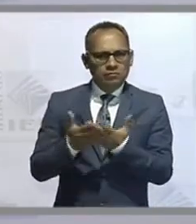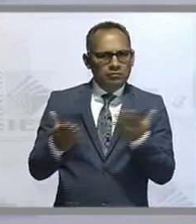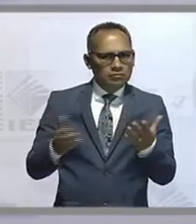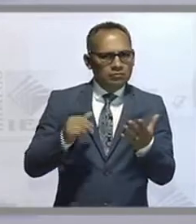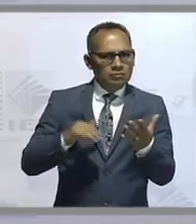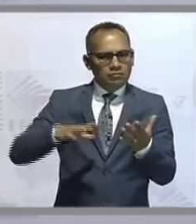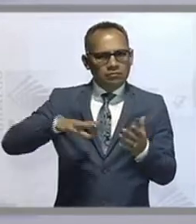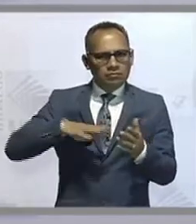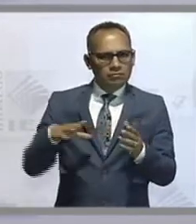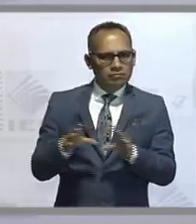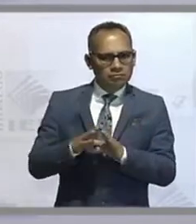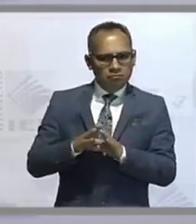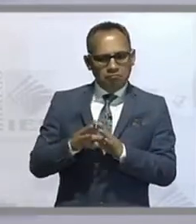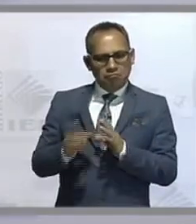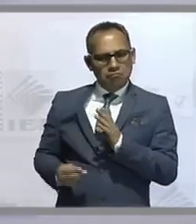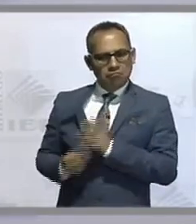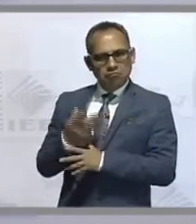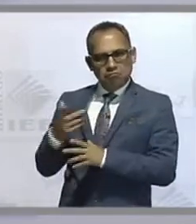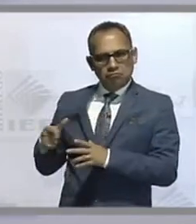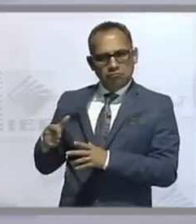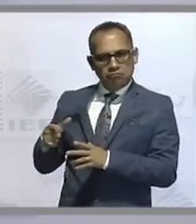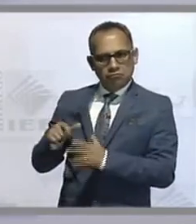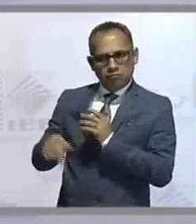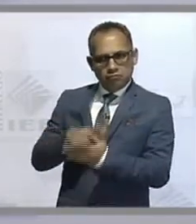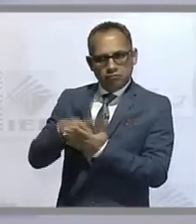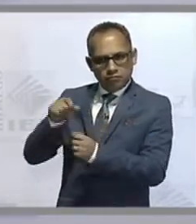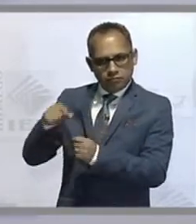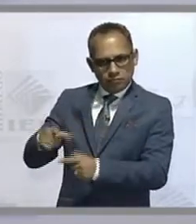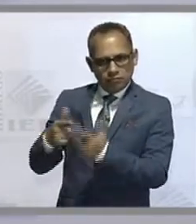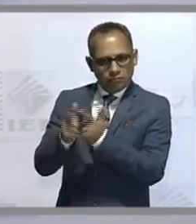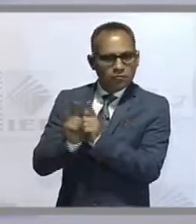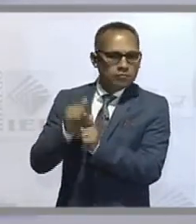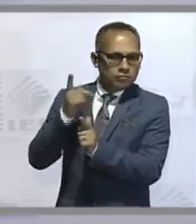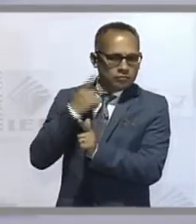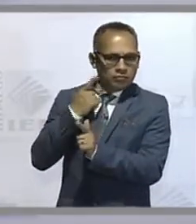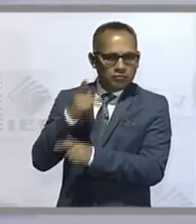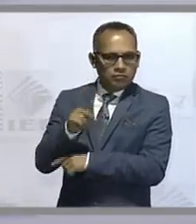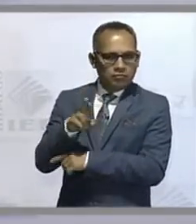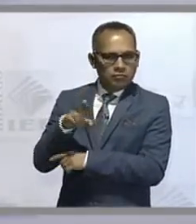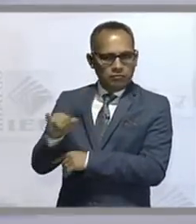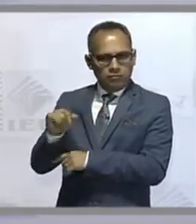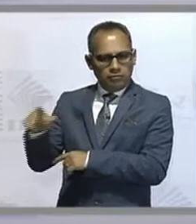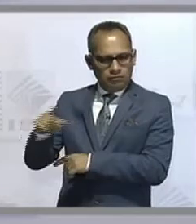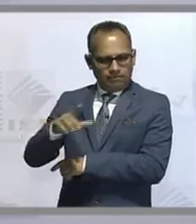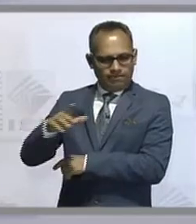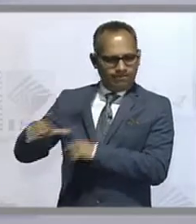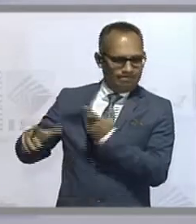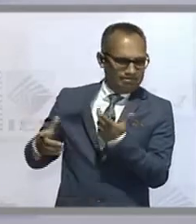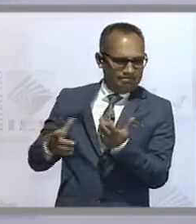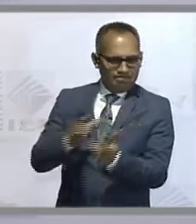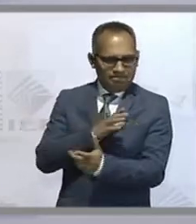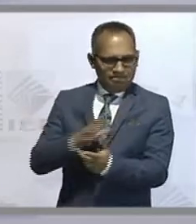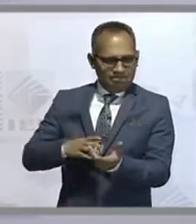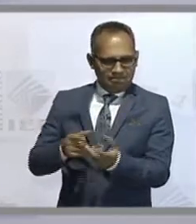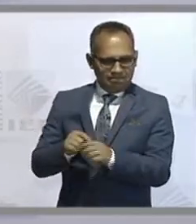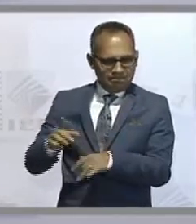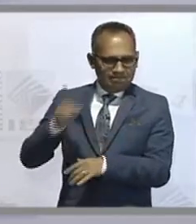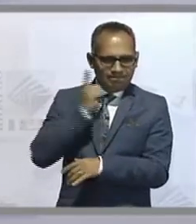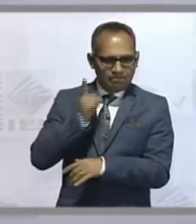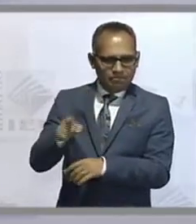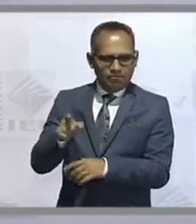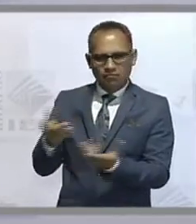pri nosotros ya no lo permitiremos también vamos a legislar para que